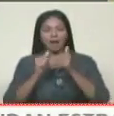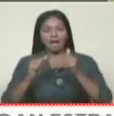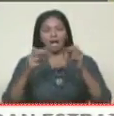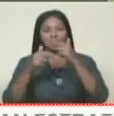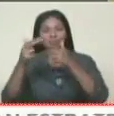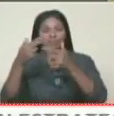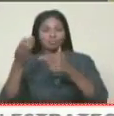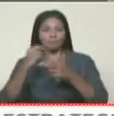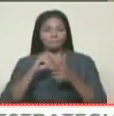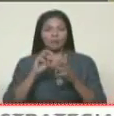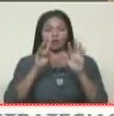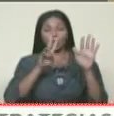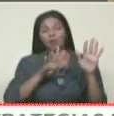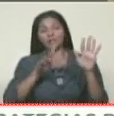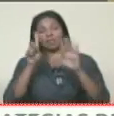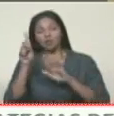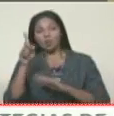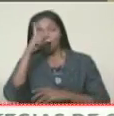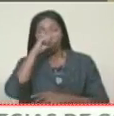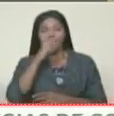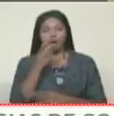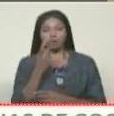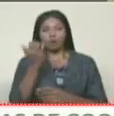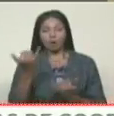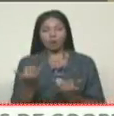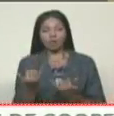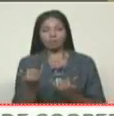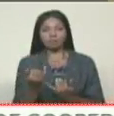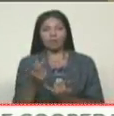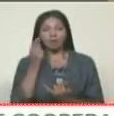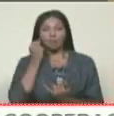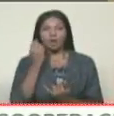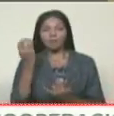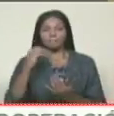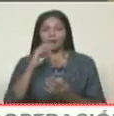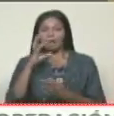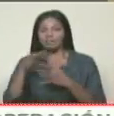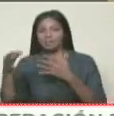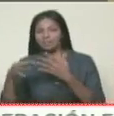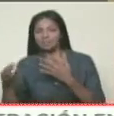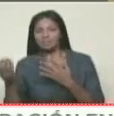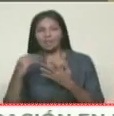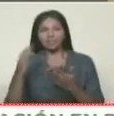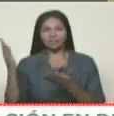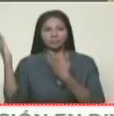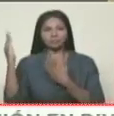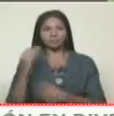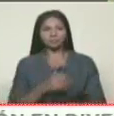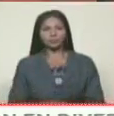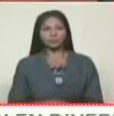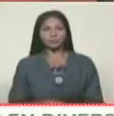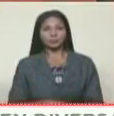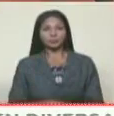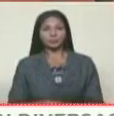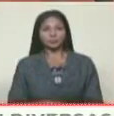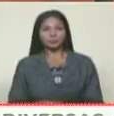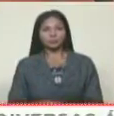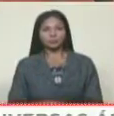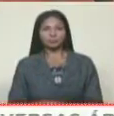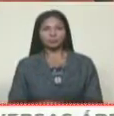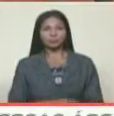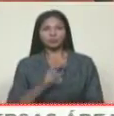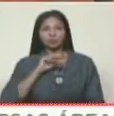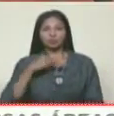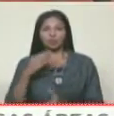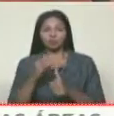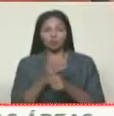sus 91 años de edad. Meisbert Patricia Bolívar, con más detalles desde el lugar. Adelante. Así es, nos